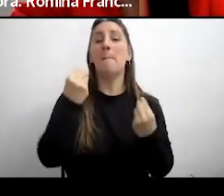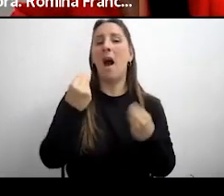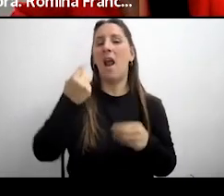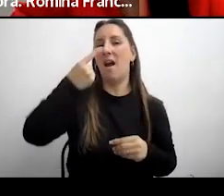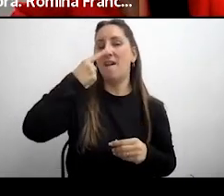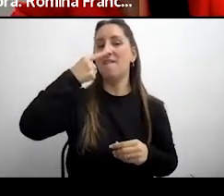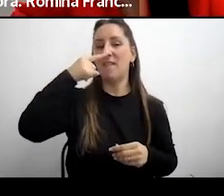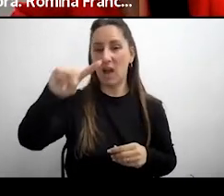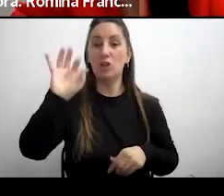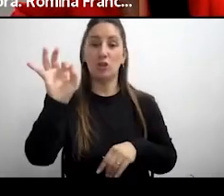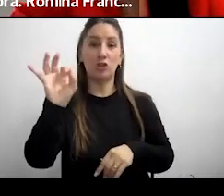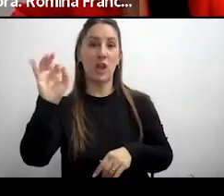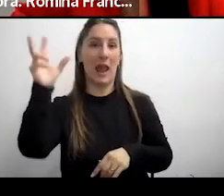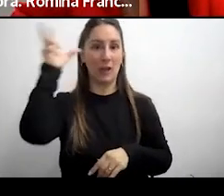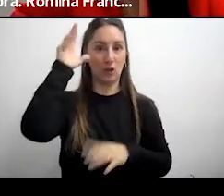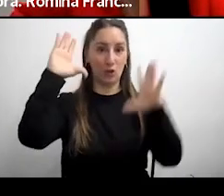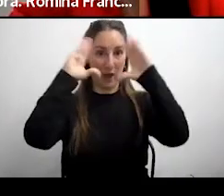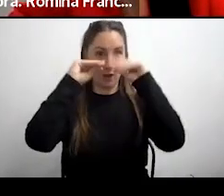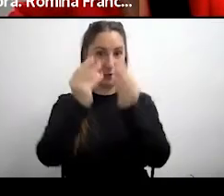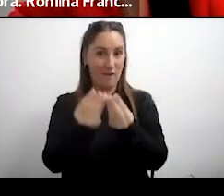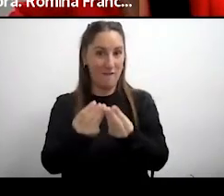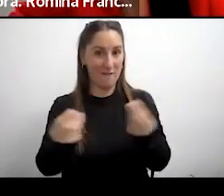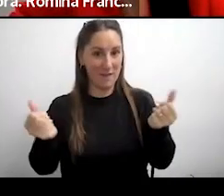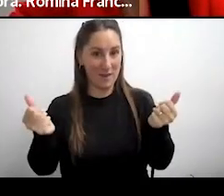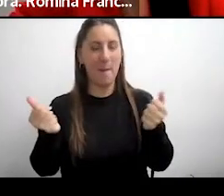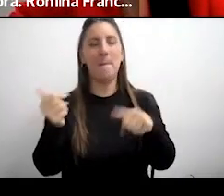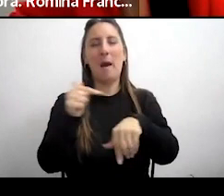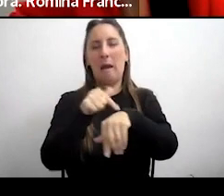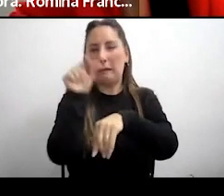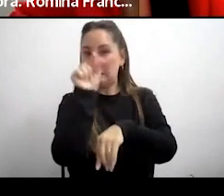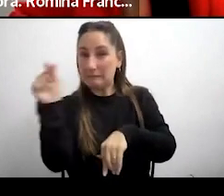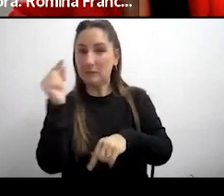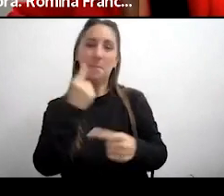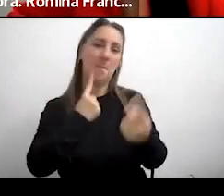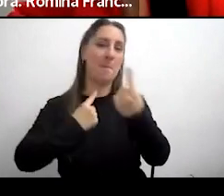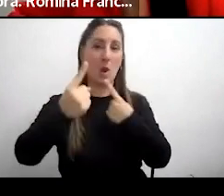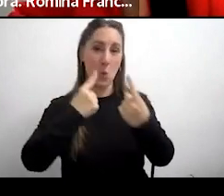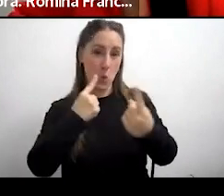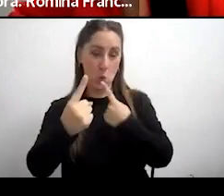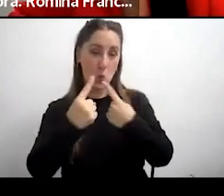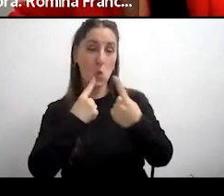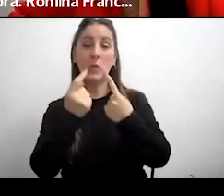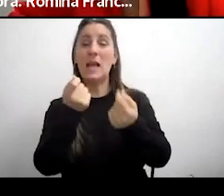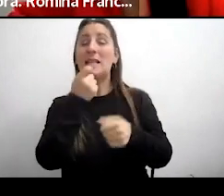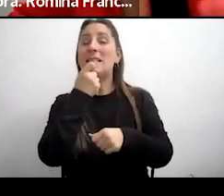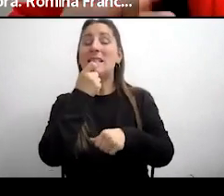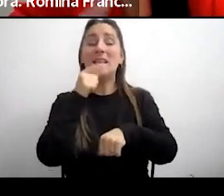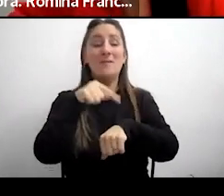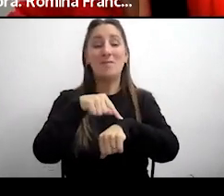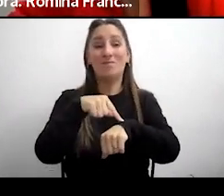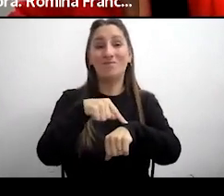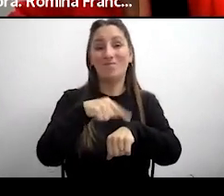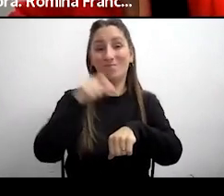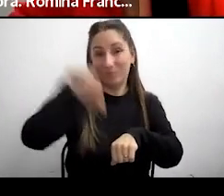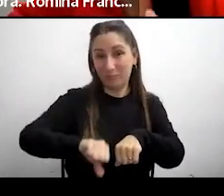esto finaliza a las 20 horas, para que nos quede un bloquecito para preguntas, y si no llegamos a contestar